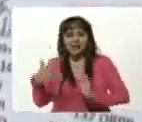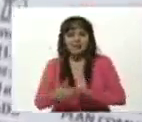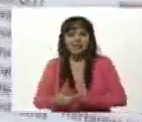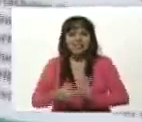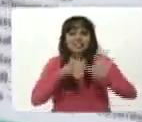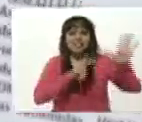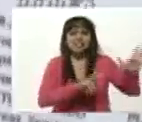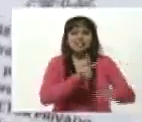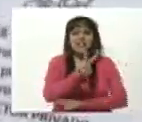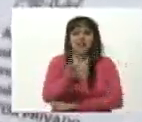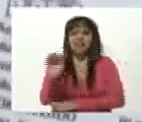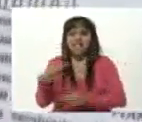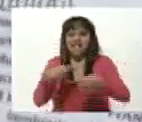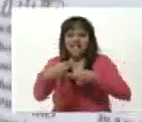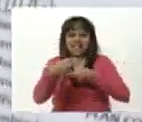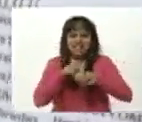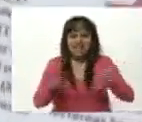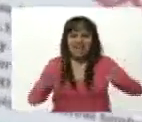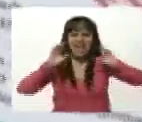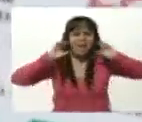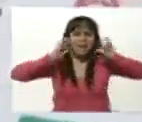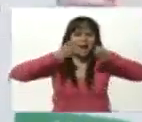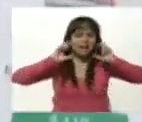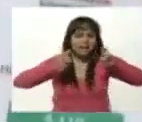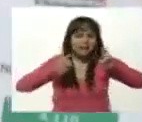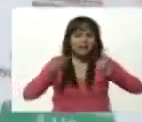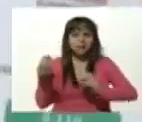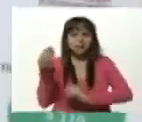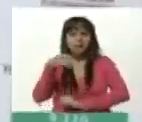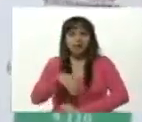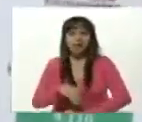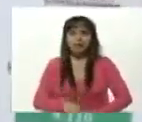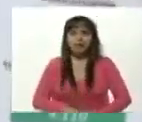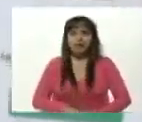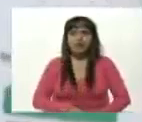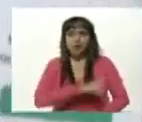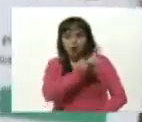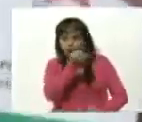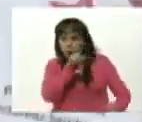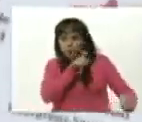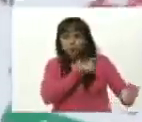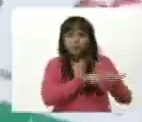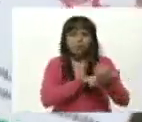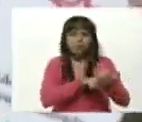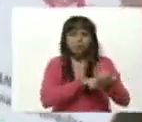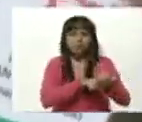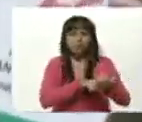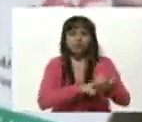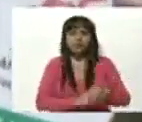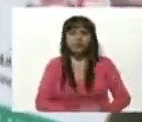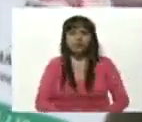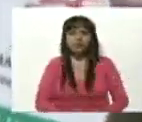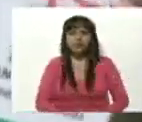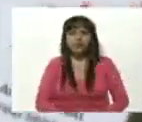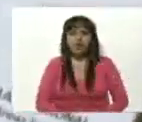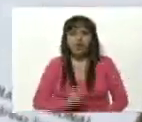210.720 hectáreas de maíz, que, bueno, suman un total más de